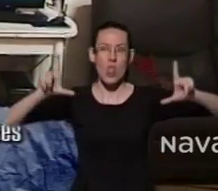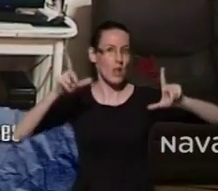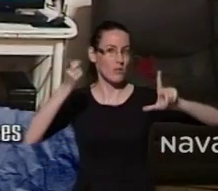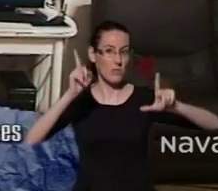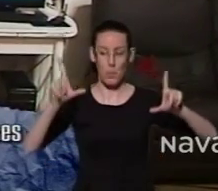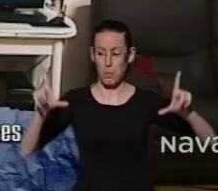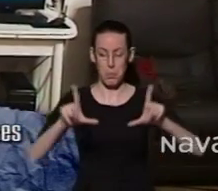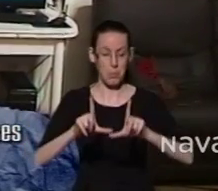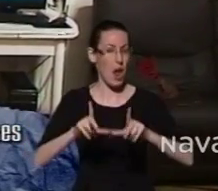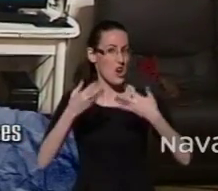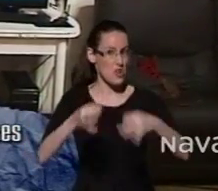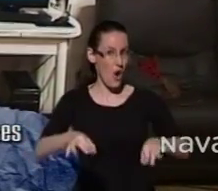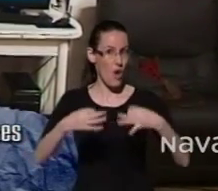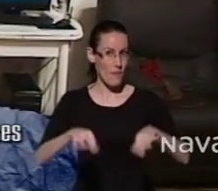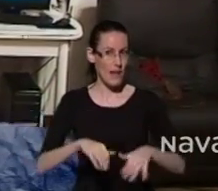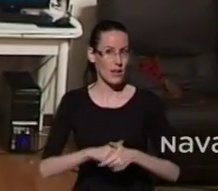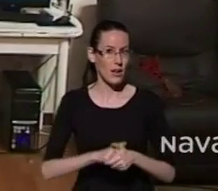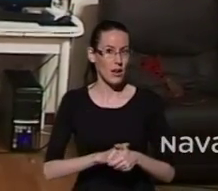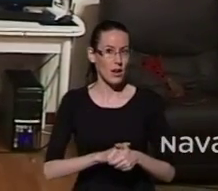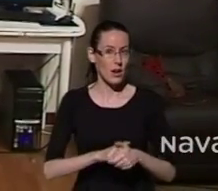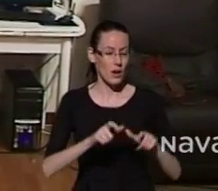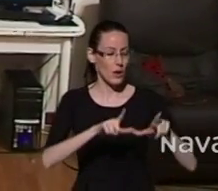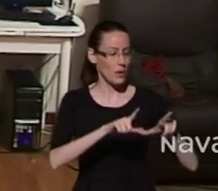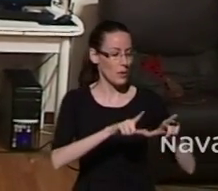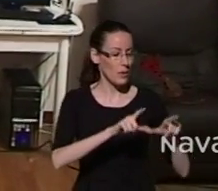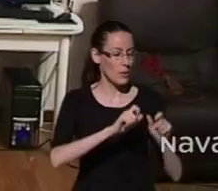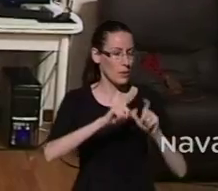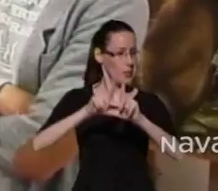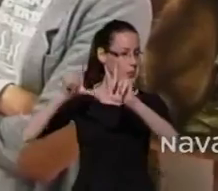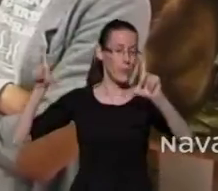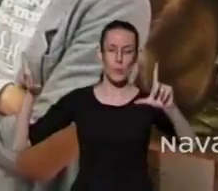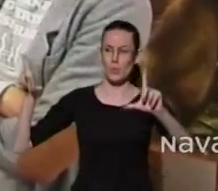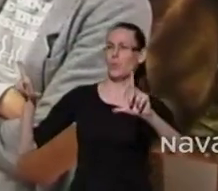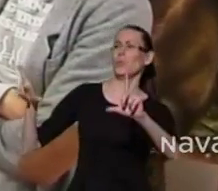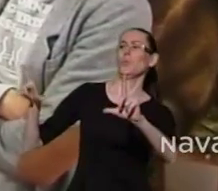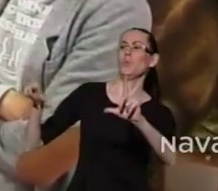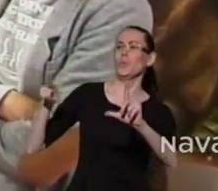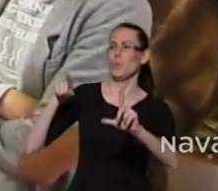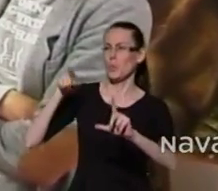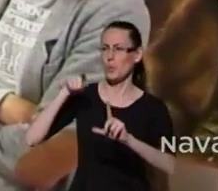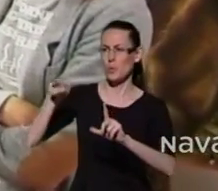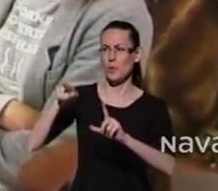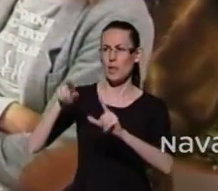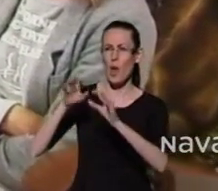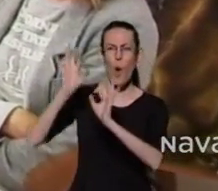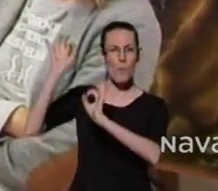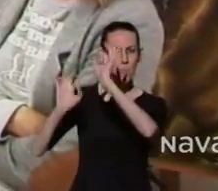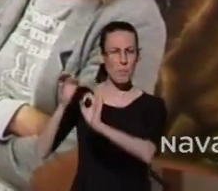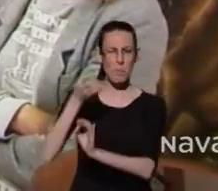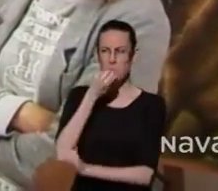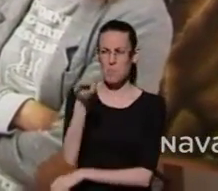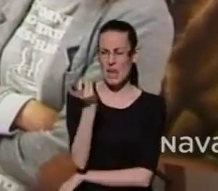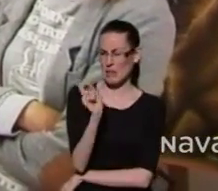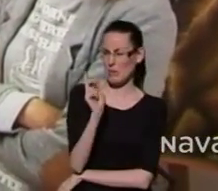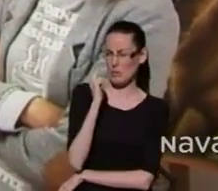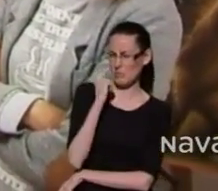A4, en un papel. Entonces, cuando lo trasladas, a veces empiezan las cosas como a fallar y dices, uy, ¿esto por qué se descompensa? ¿Por qué no lo veo tal